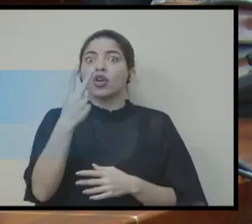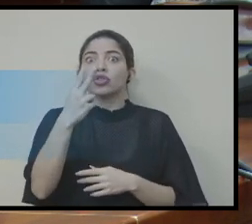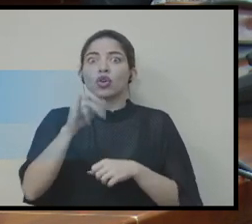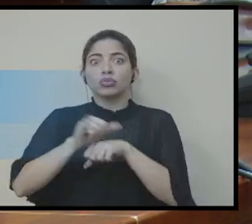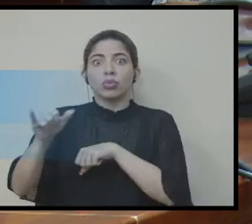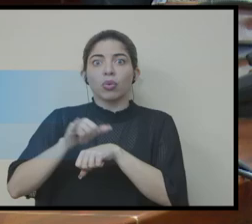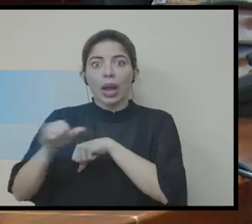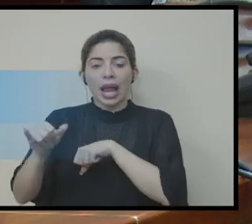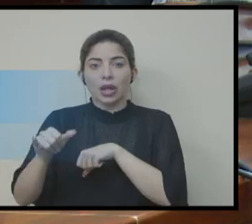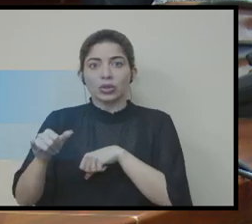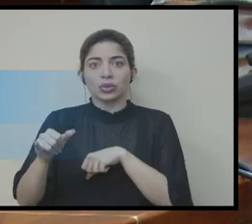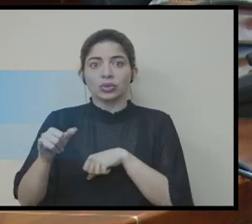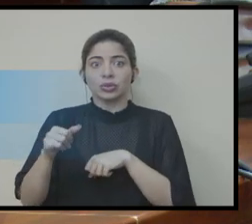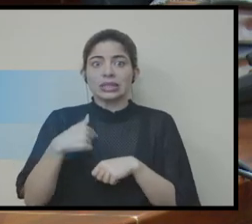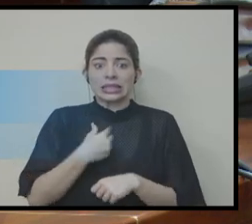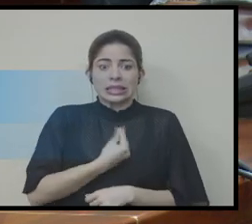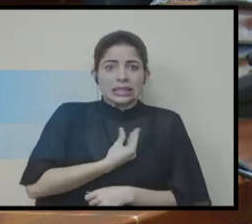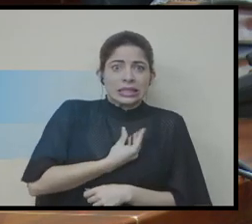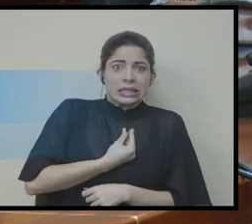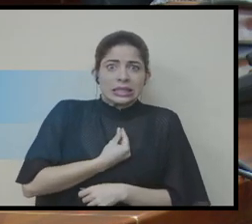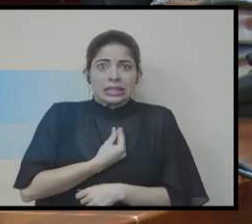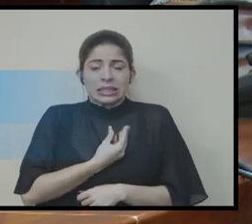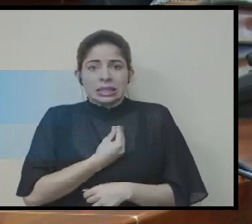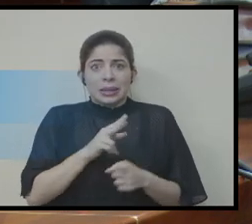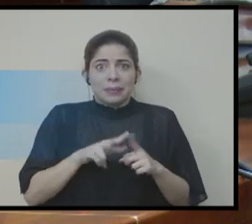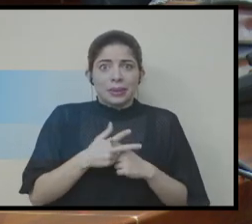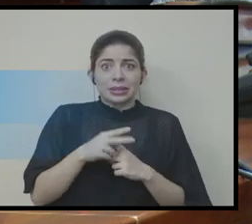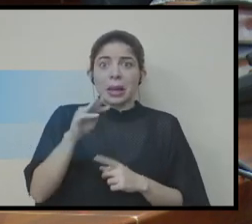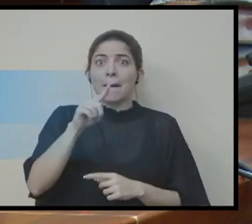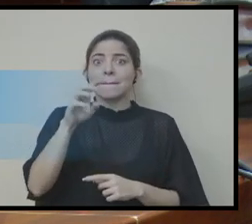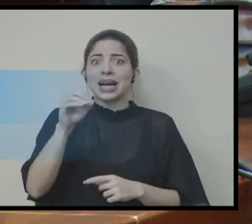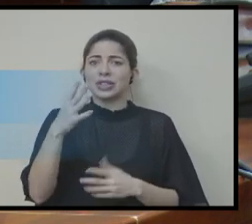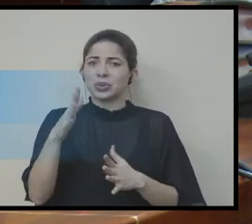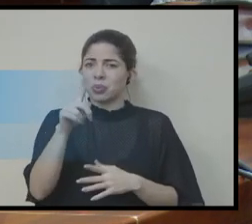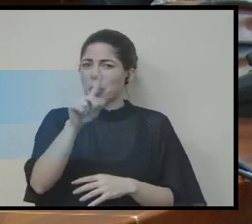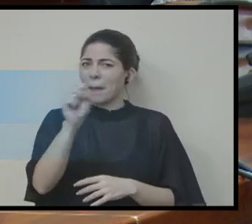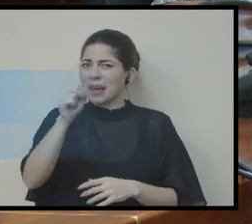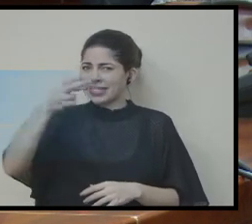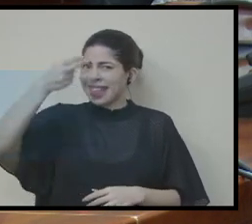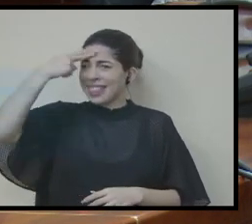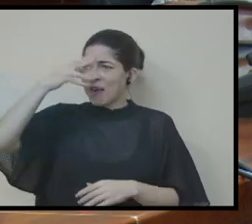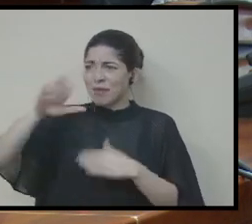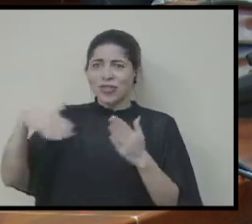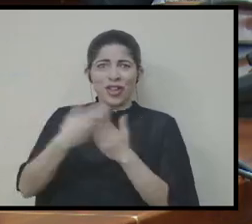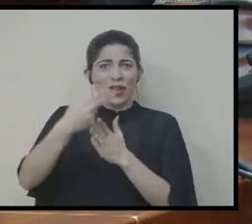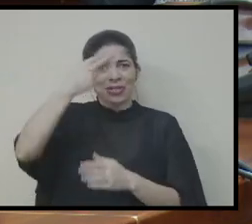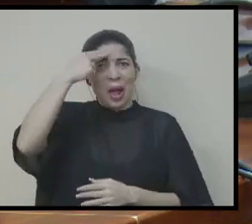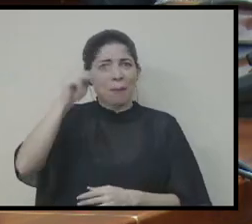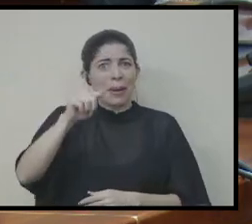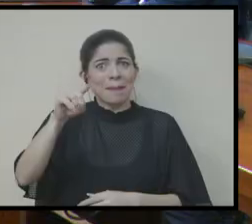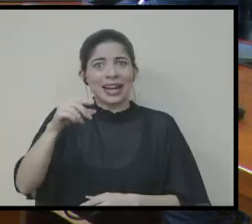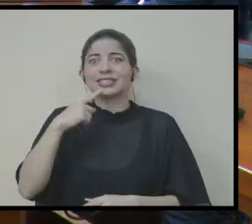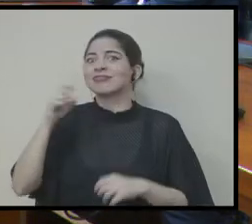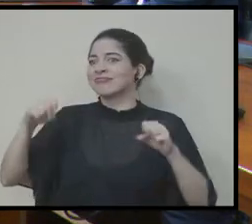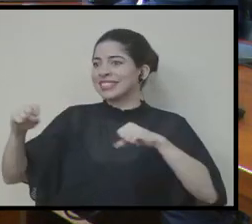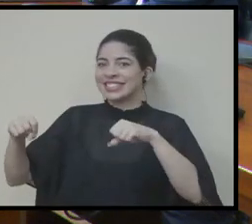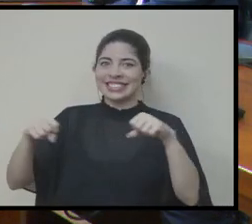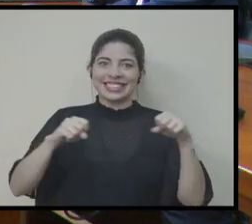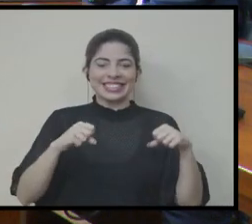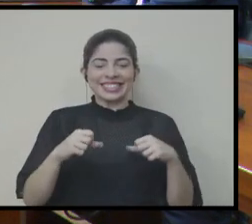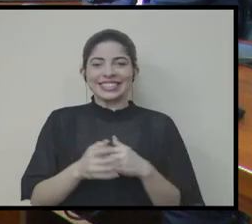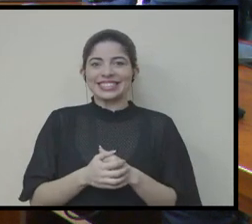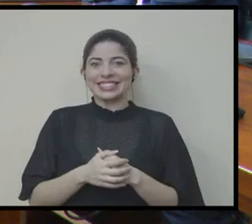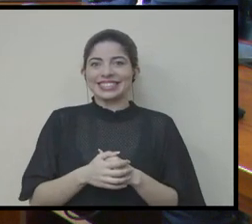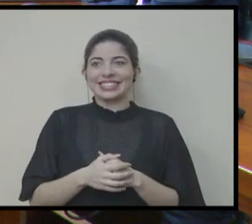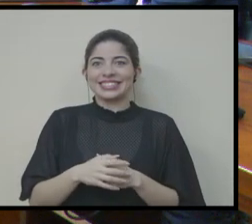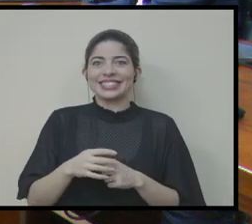y ya el temor empieza a hacerse presente. Marzo fue como un mes traumático para todos. Y entonces,